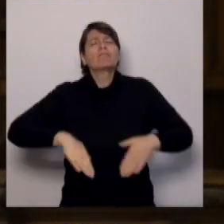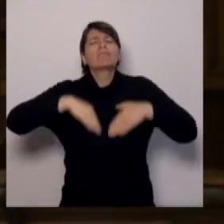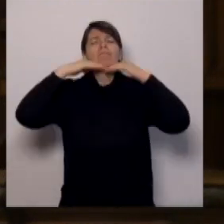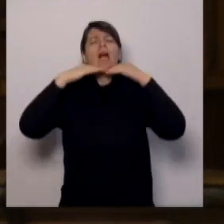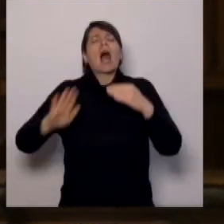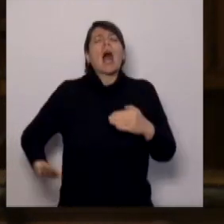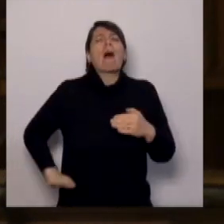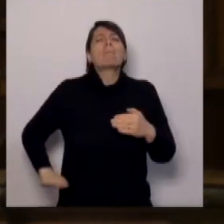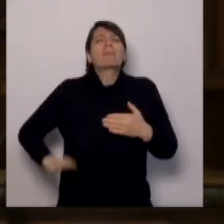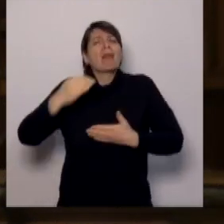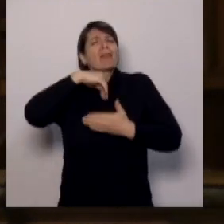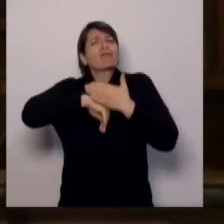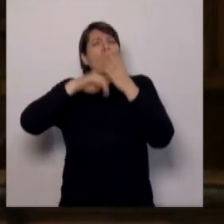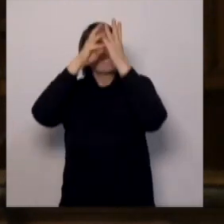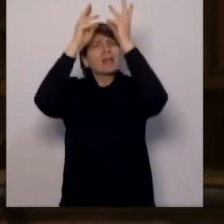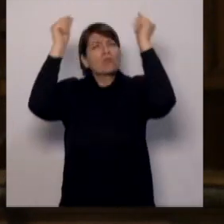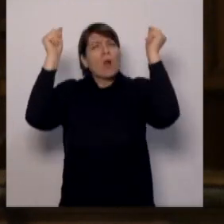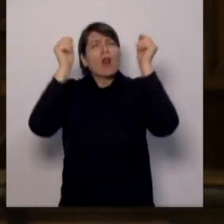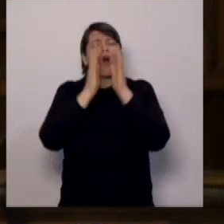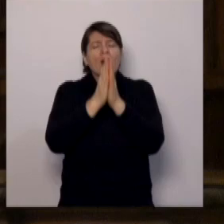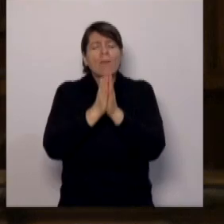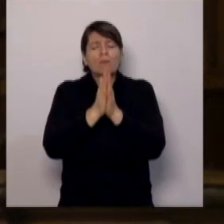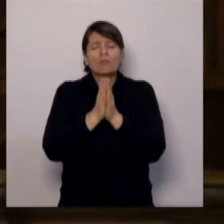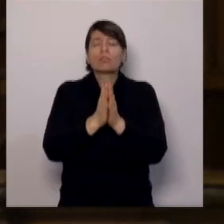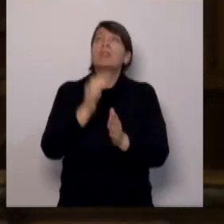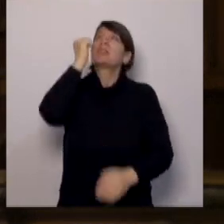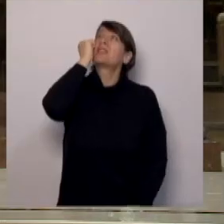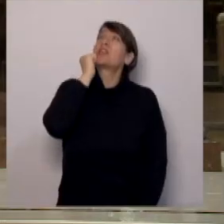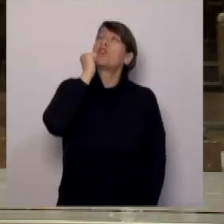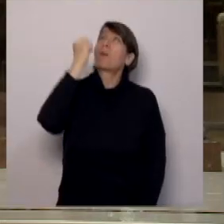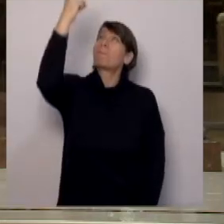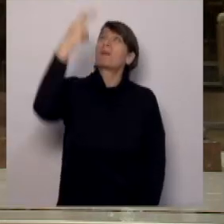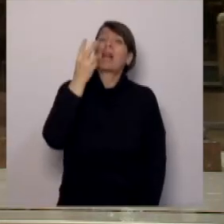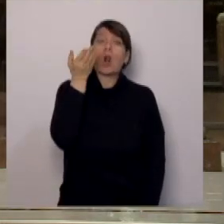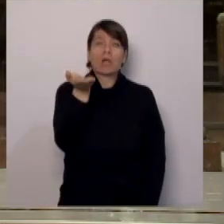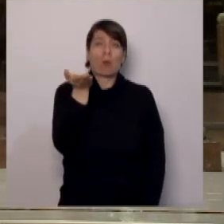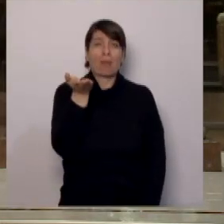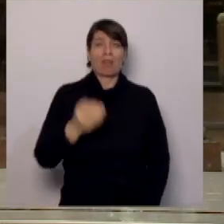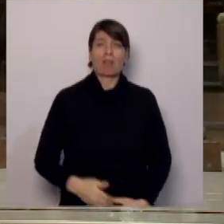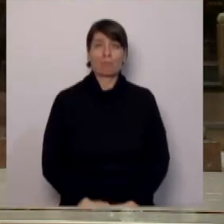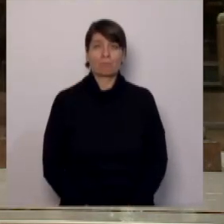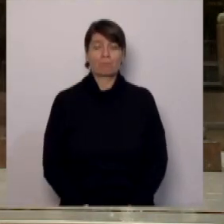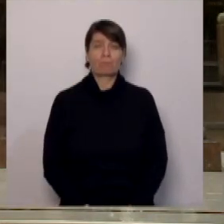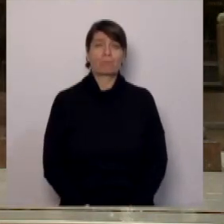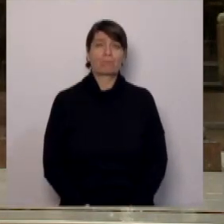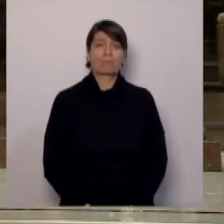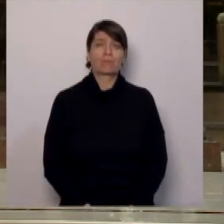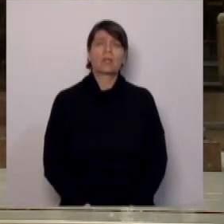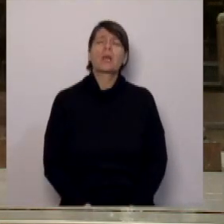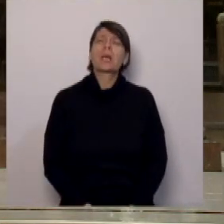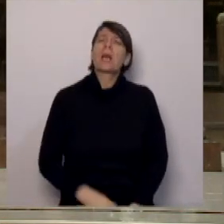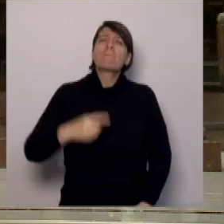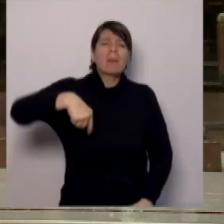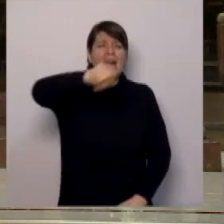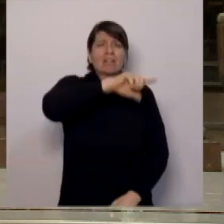así saciar el hambre interior, oremos. Señor, atiende nuestra